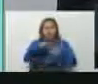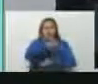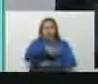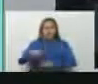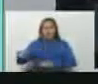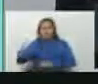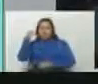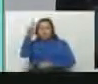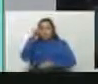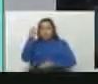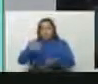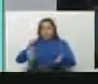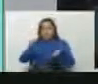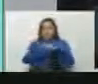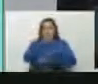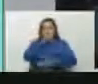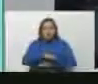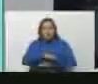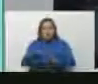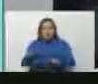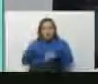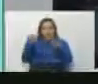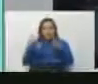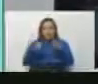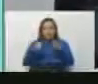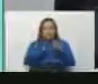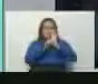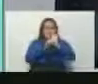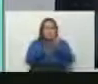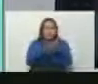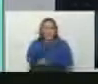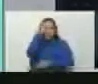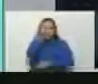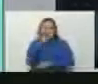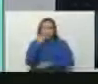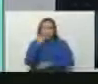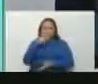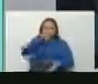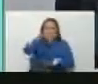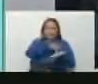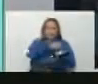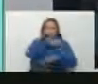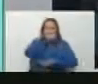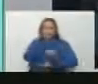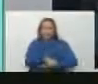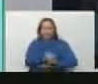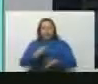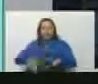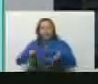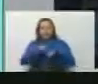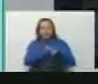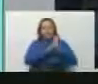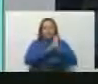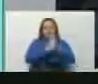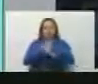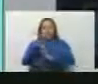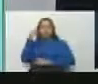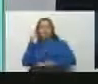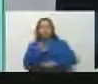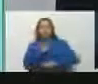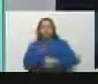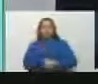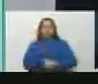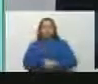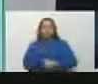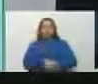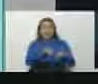rescató la figura de Zamora, rescató la participación popular en la historia, resemantizó el símbolo bolivariano, ¿no? Y por